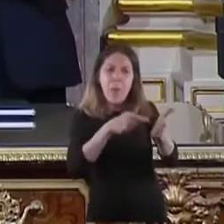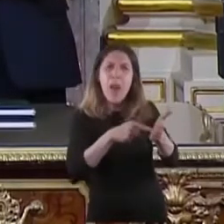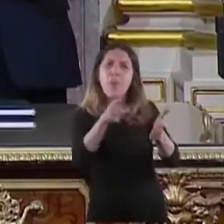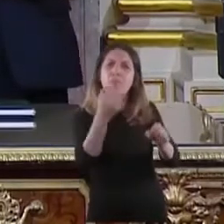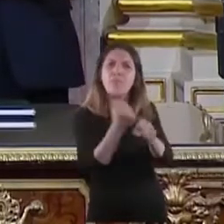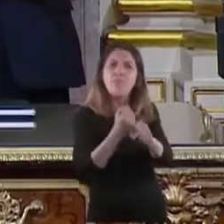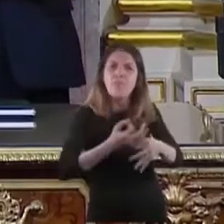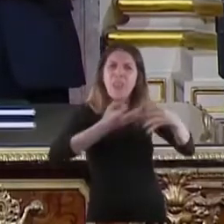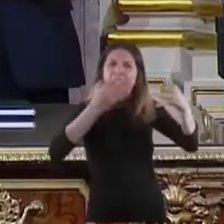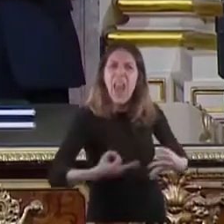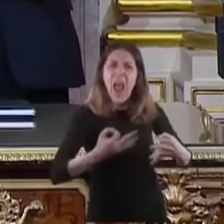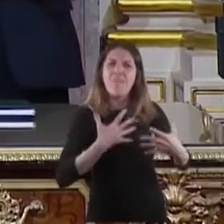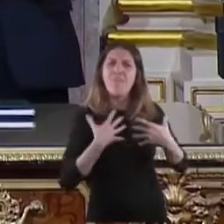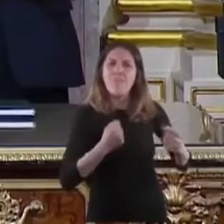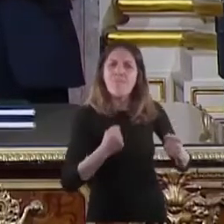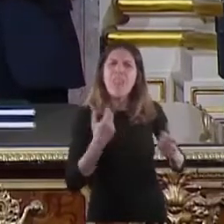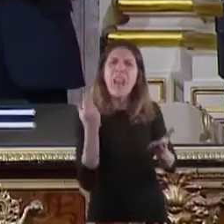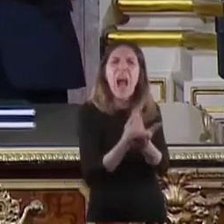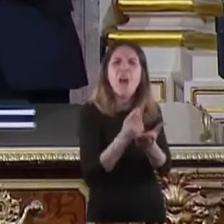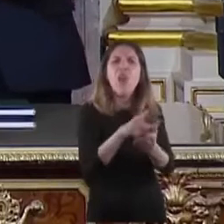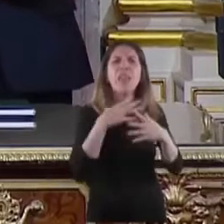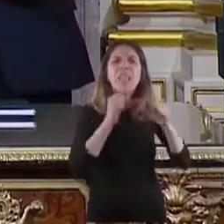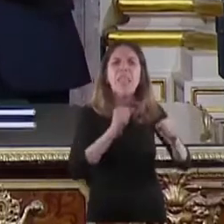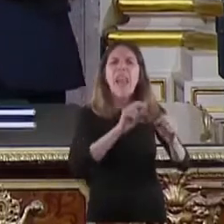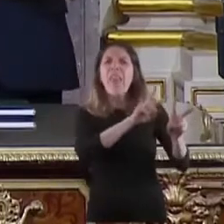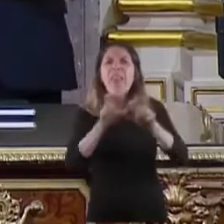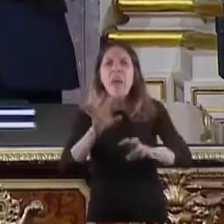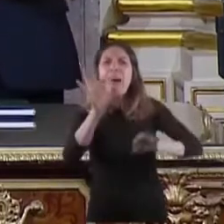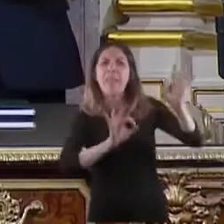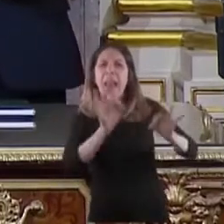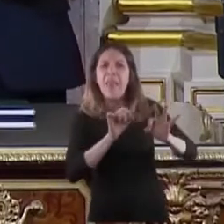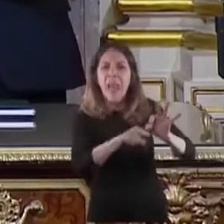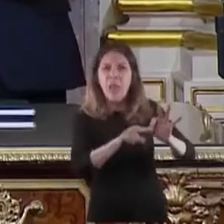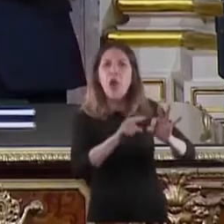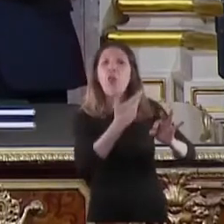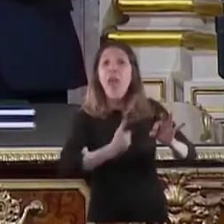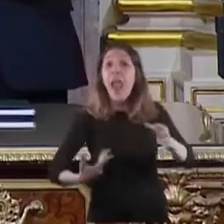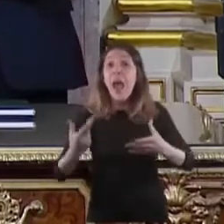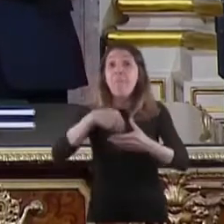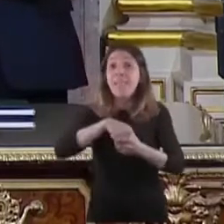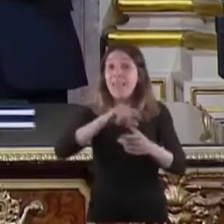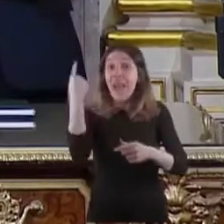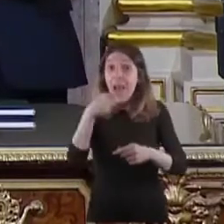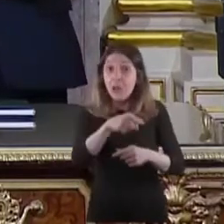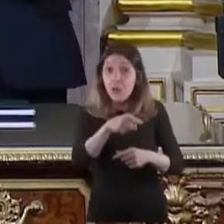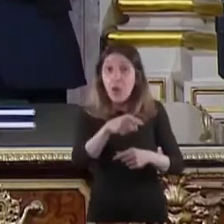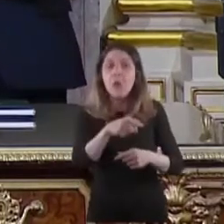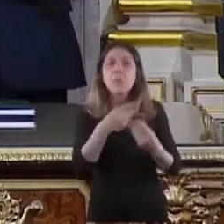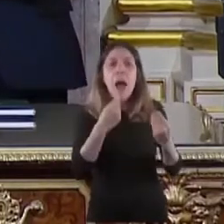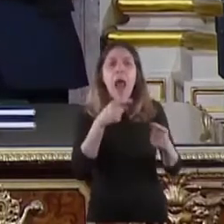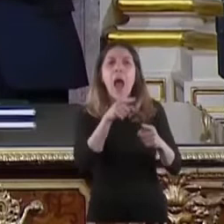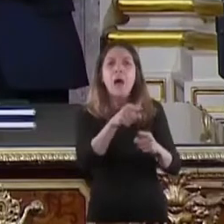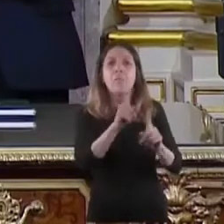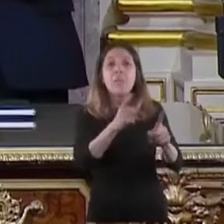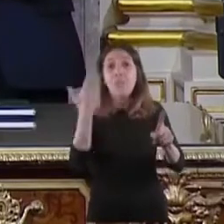con lealtad y patriotismo el cargo de secretaria de Asuntos Estratégicos de la Presidencia de la Nación para el que habéis